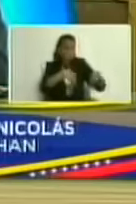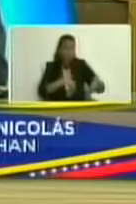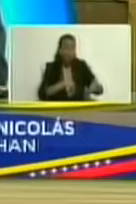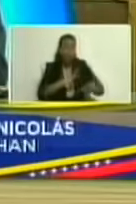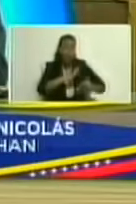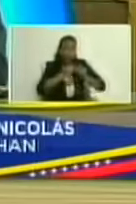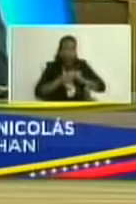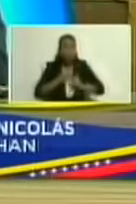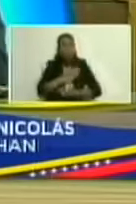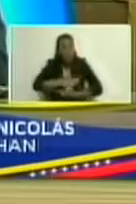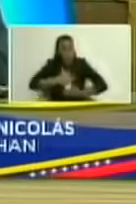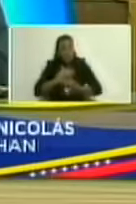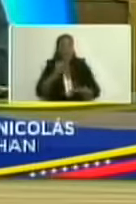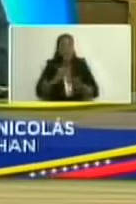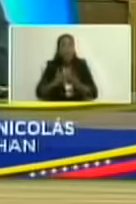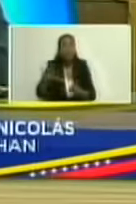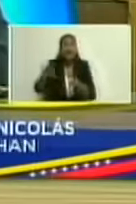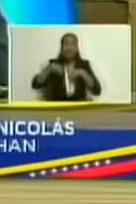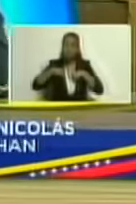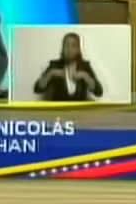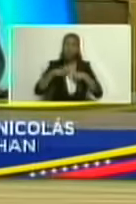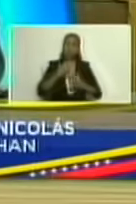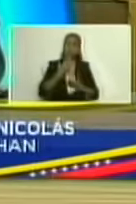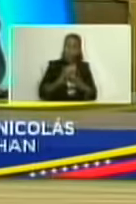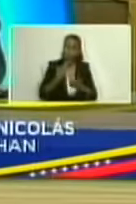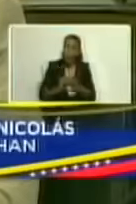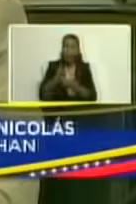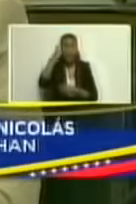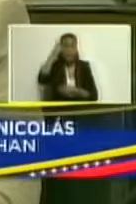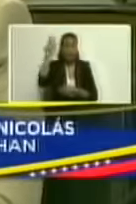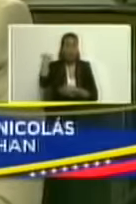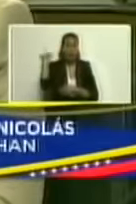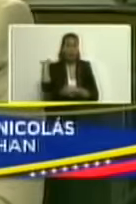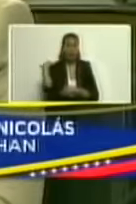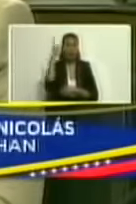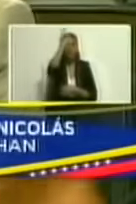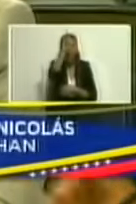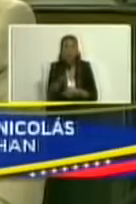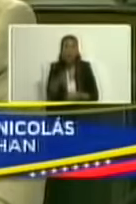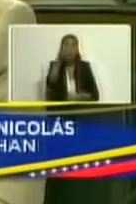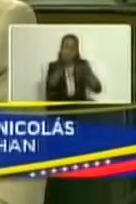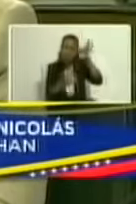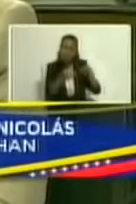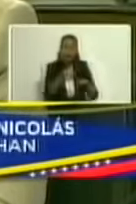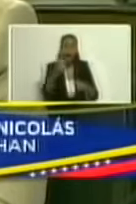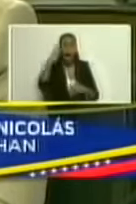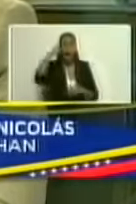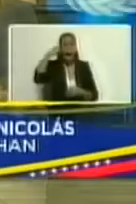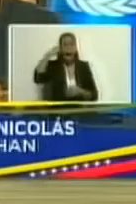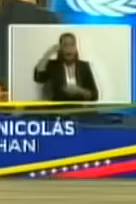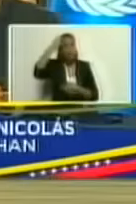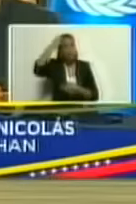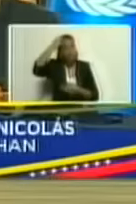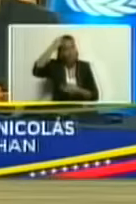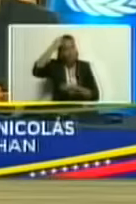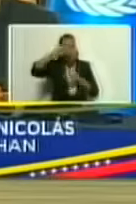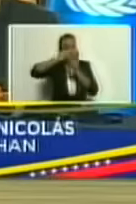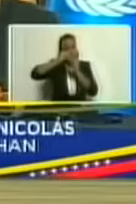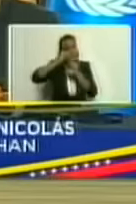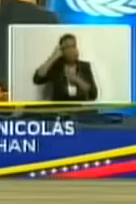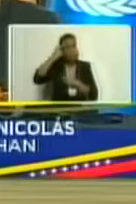con beneplácito la propuesta que me trajo el día de ayer y que me ratificó el día de hoy el